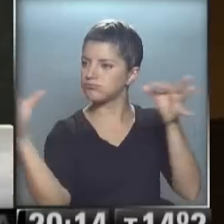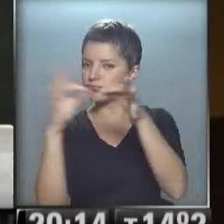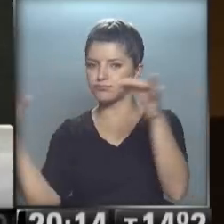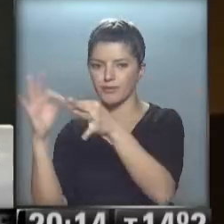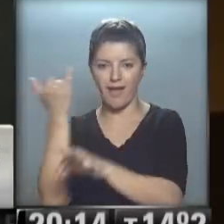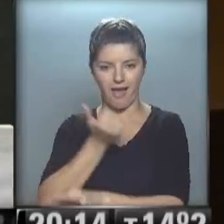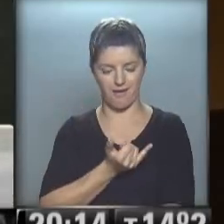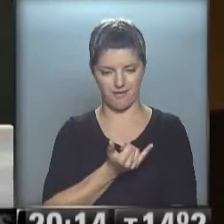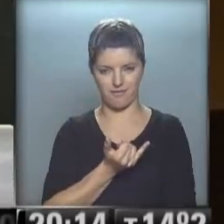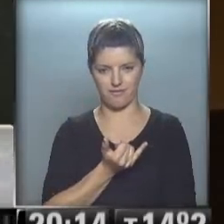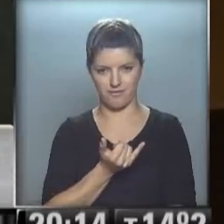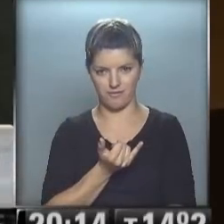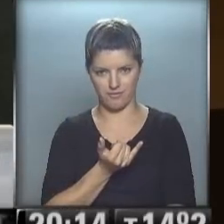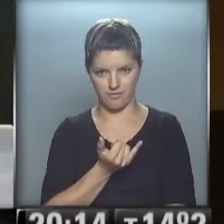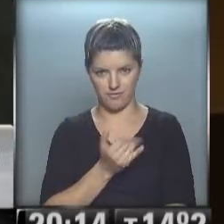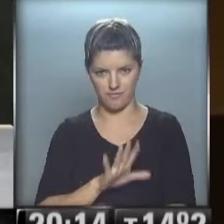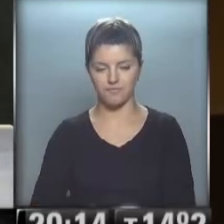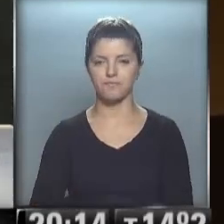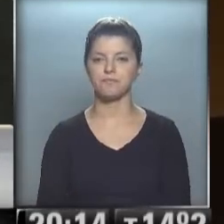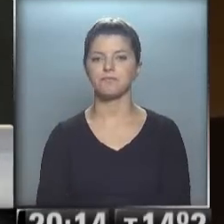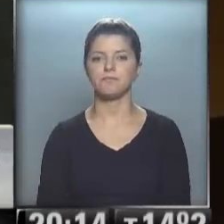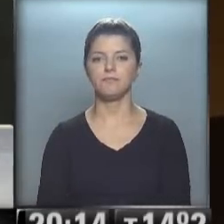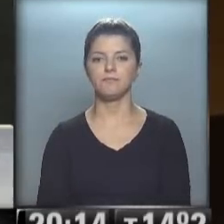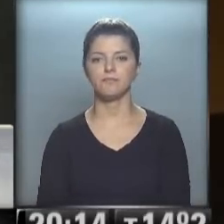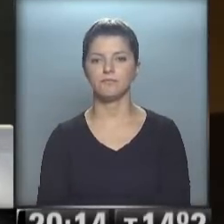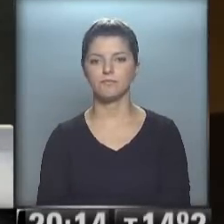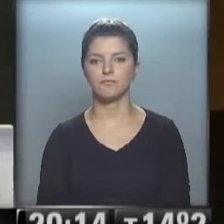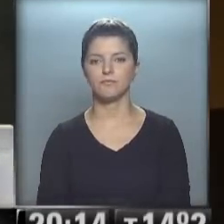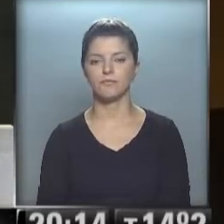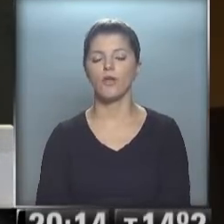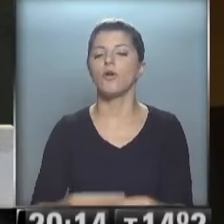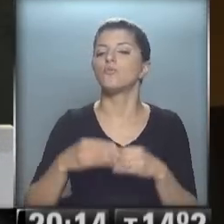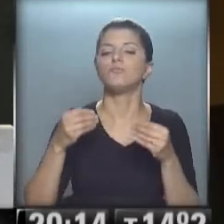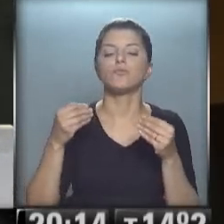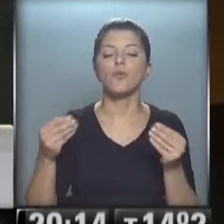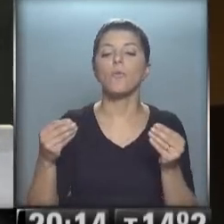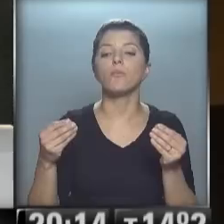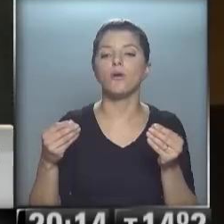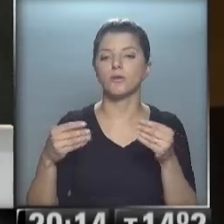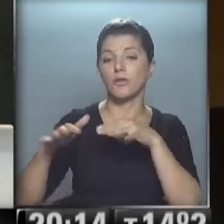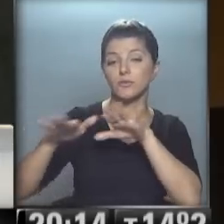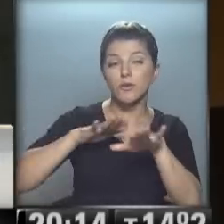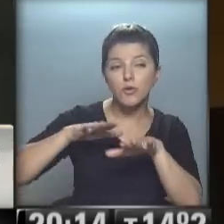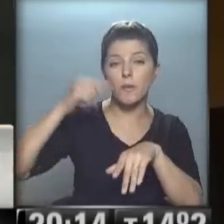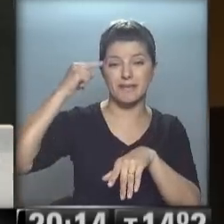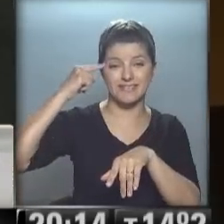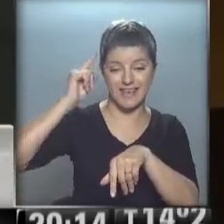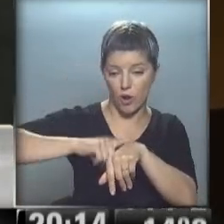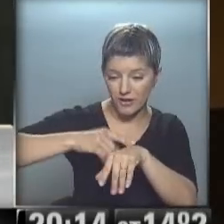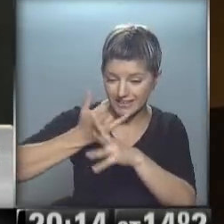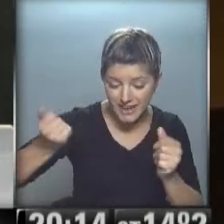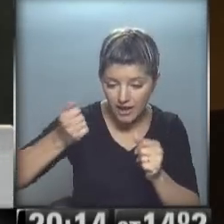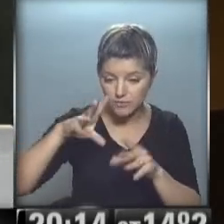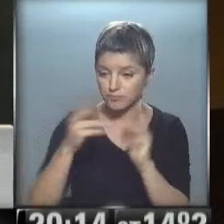no hay nada que no tiene un efecto a corto o largo tiempo. Si